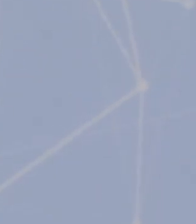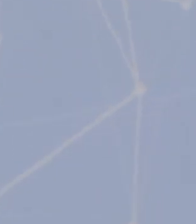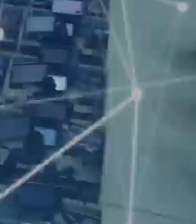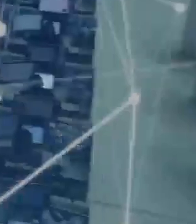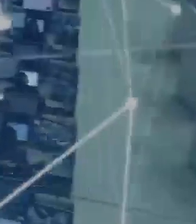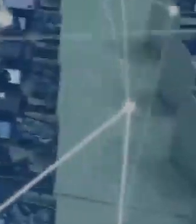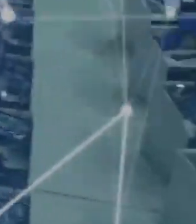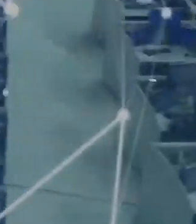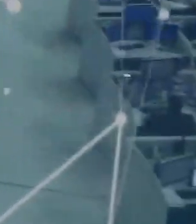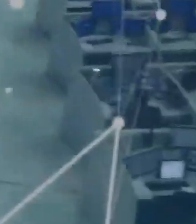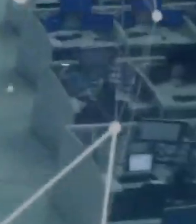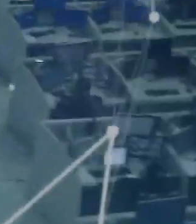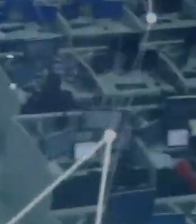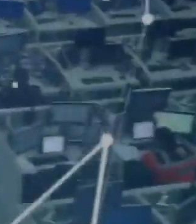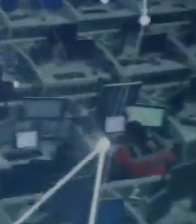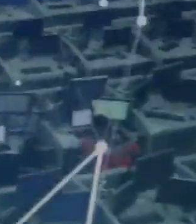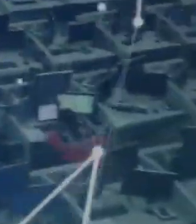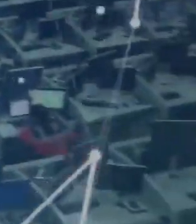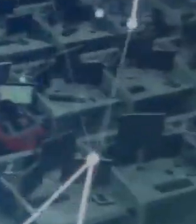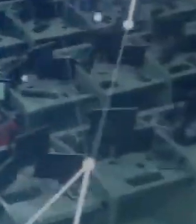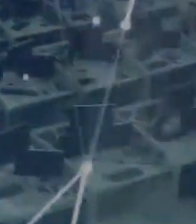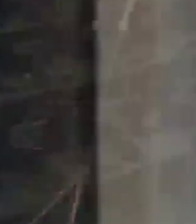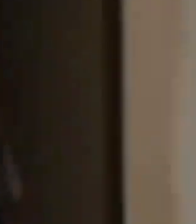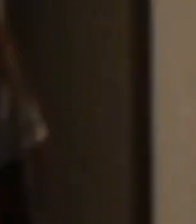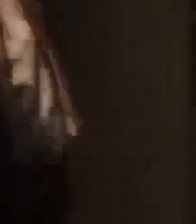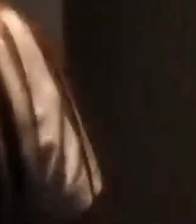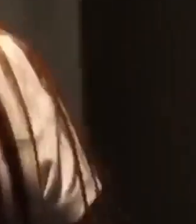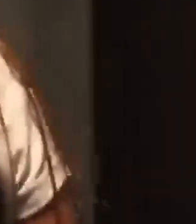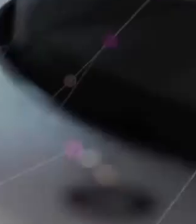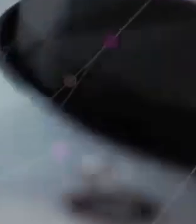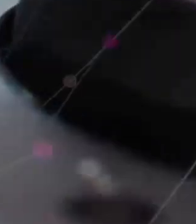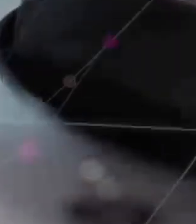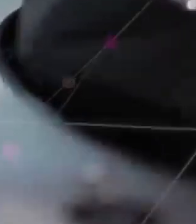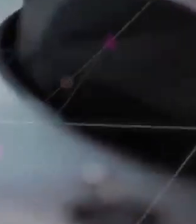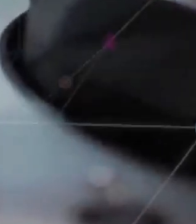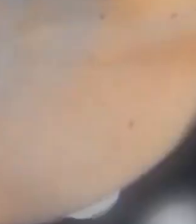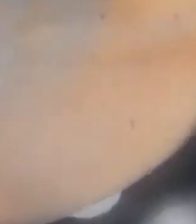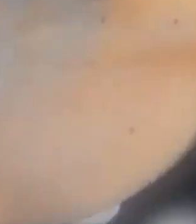Capital